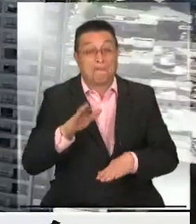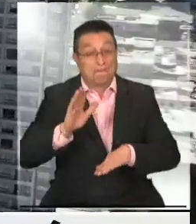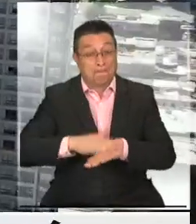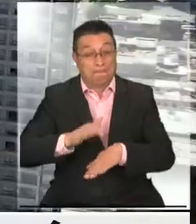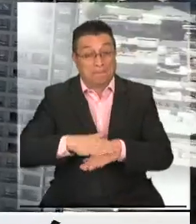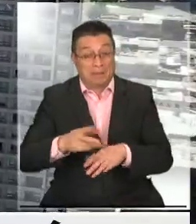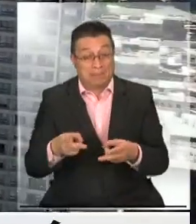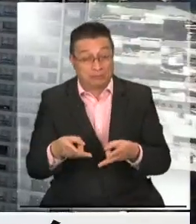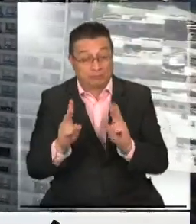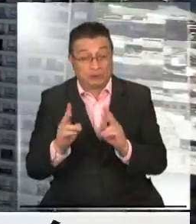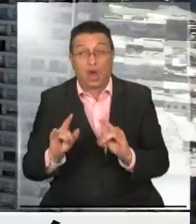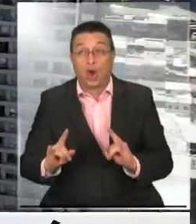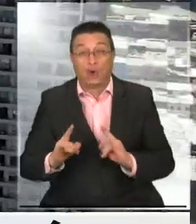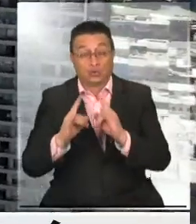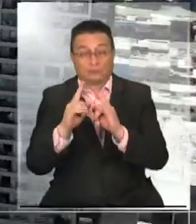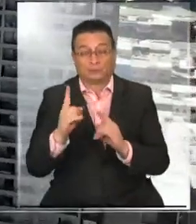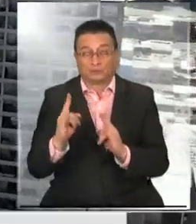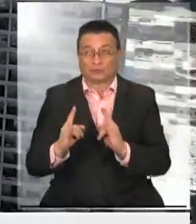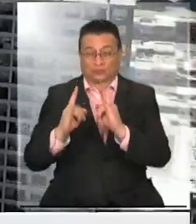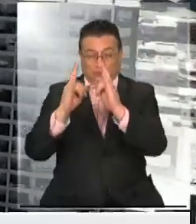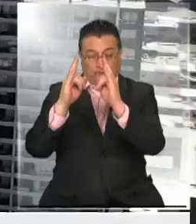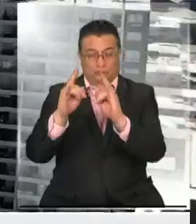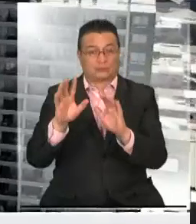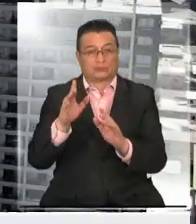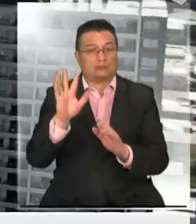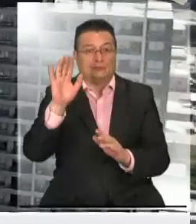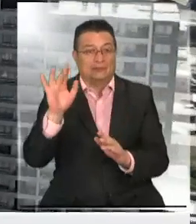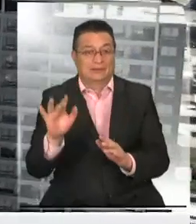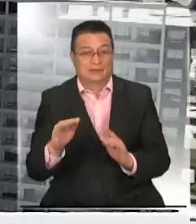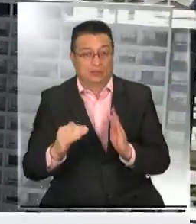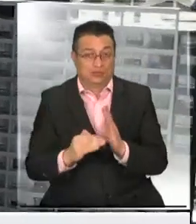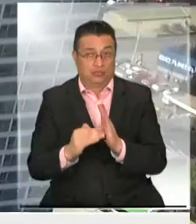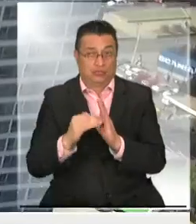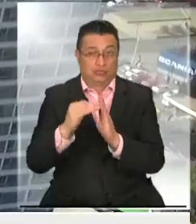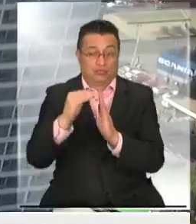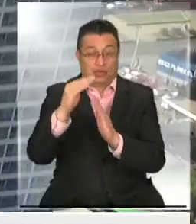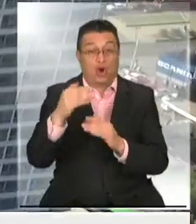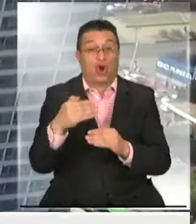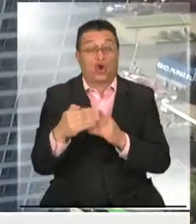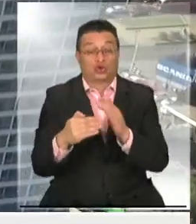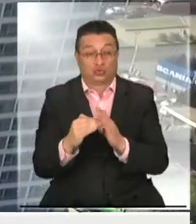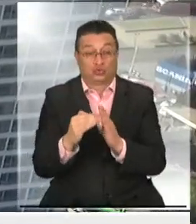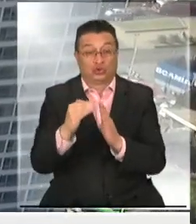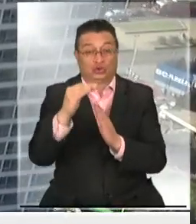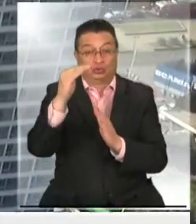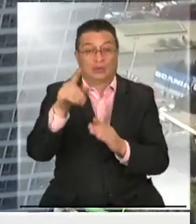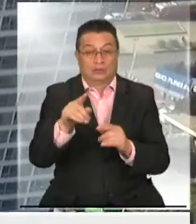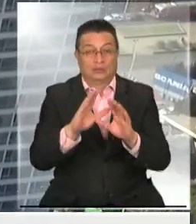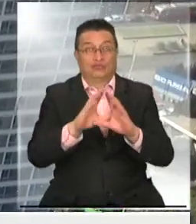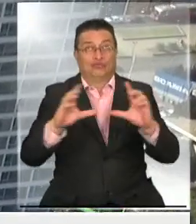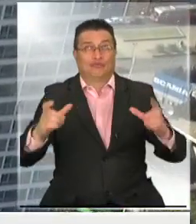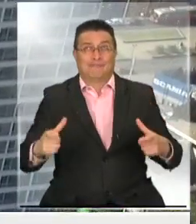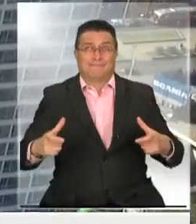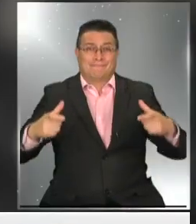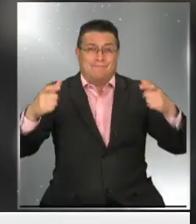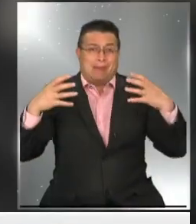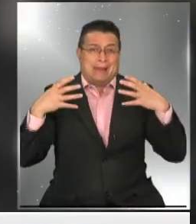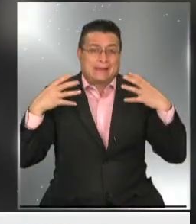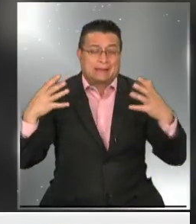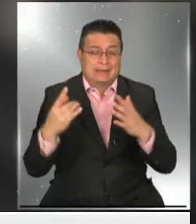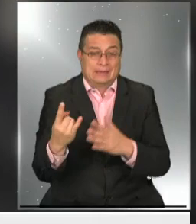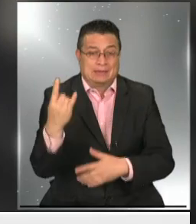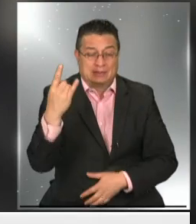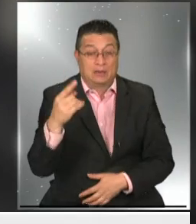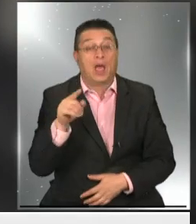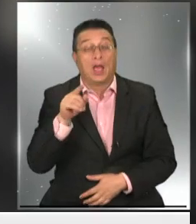de construcción de una torre de características de edificación continua, como se le llaman a este tipo de construcciones. Ante